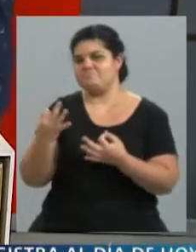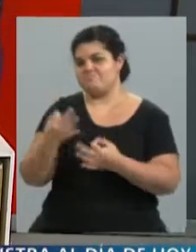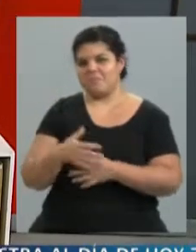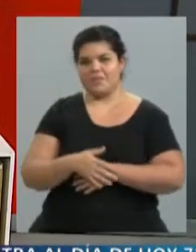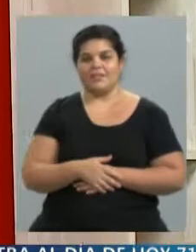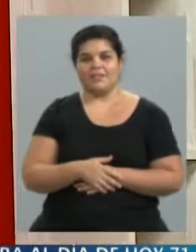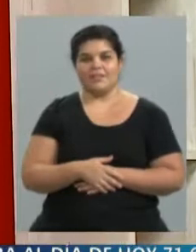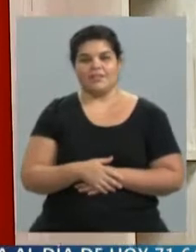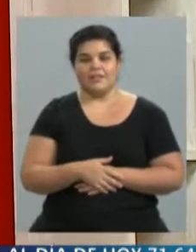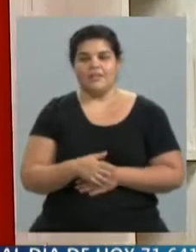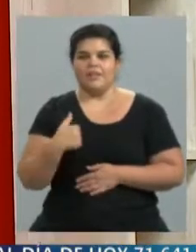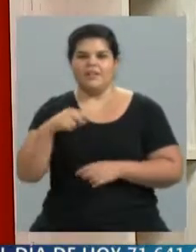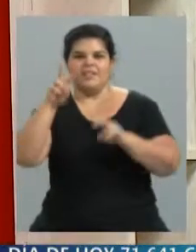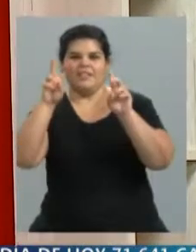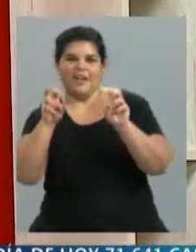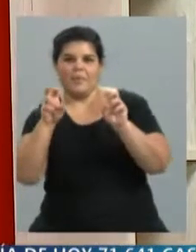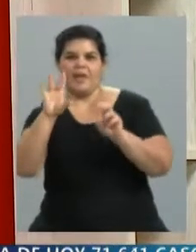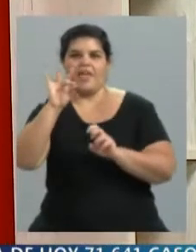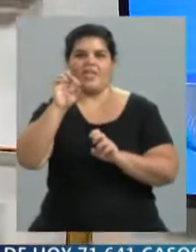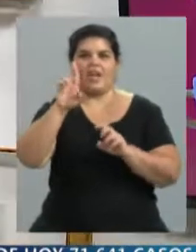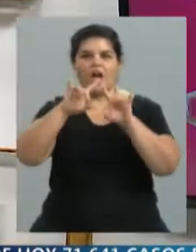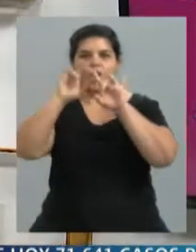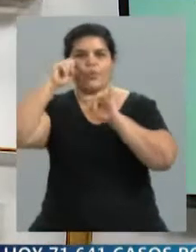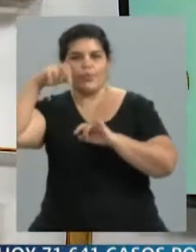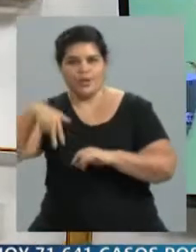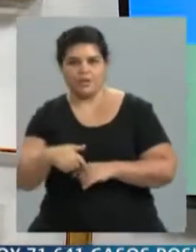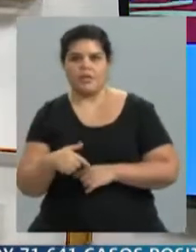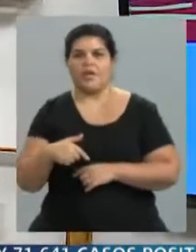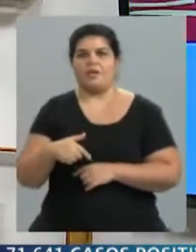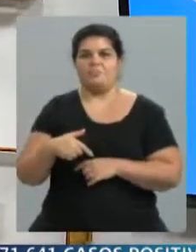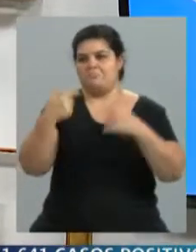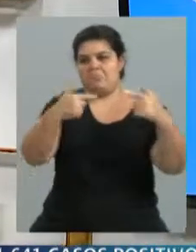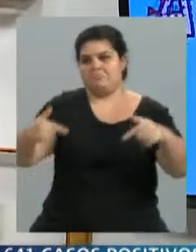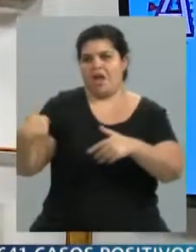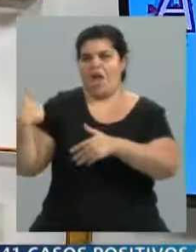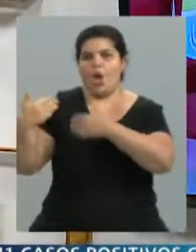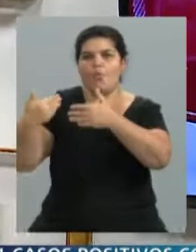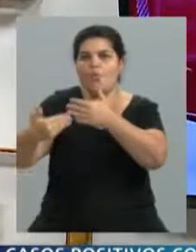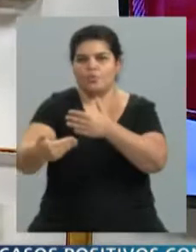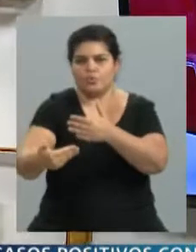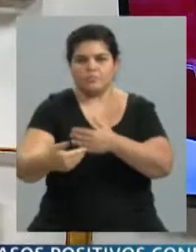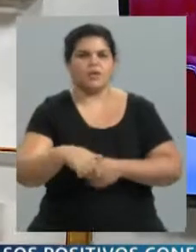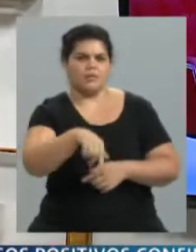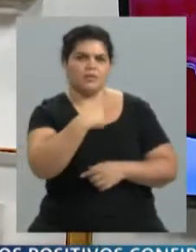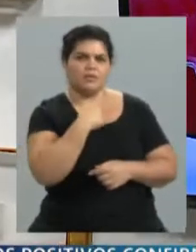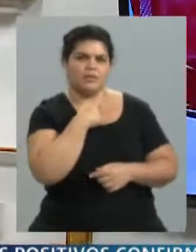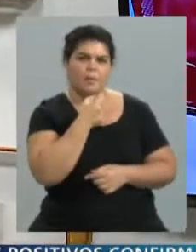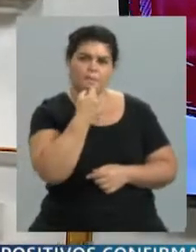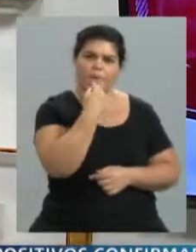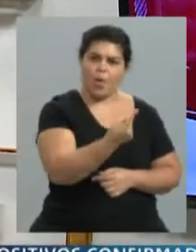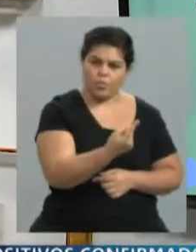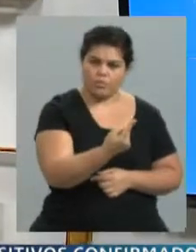pelotear ahí con el tema de Darwin, digo, de evolución Pero además, de las especies. basándonos, queremos hacer la consulta a partir de un dato que surgió en los